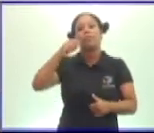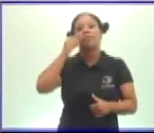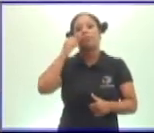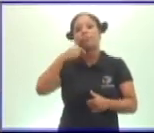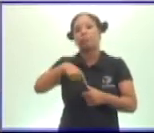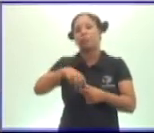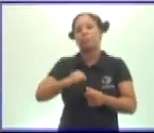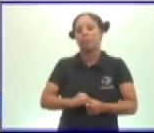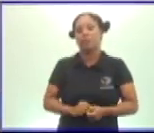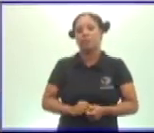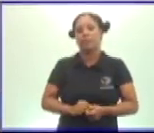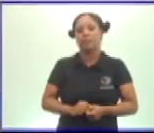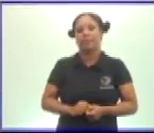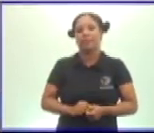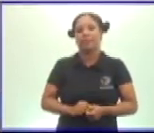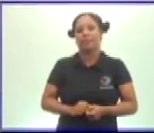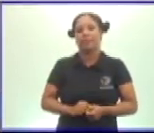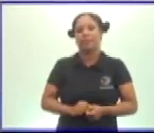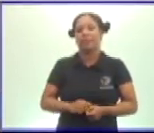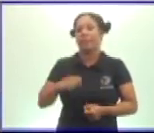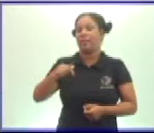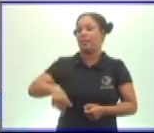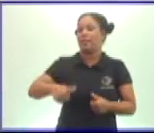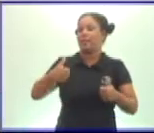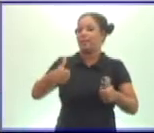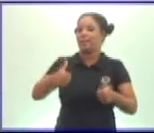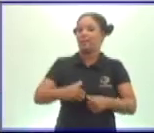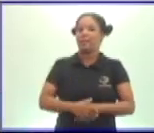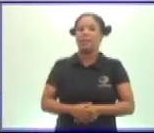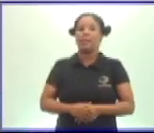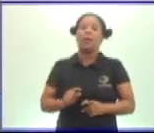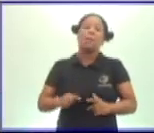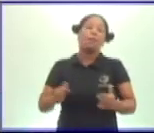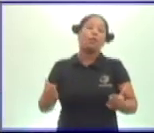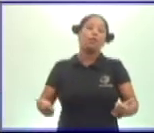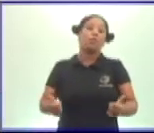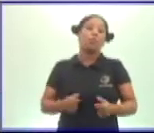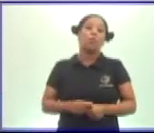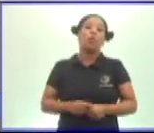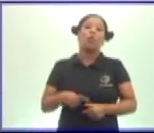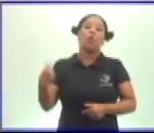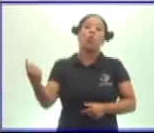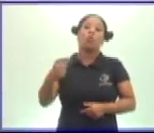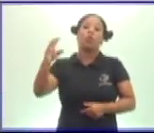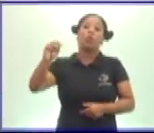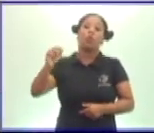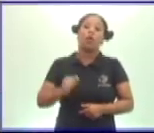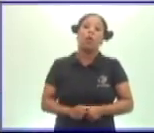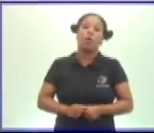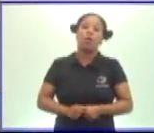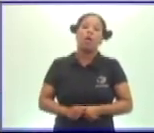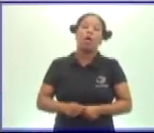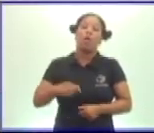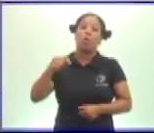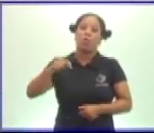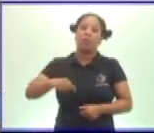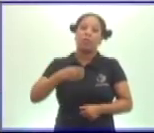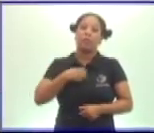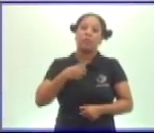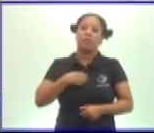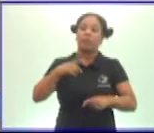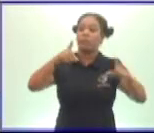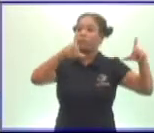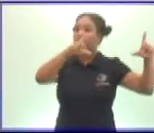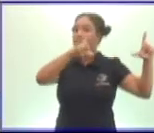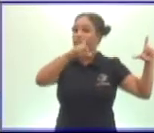del disolvente. Ahora bien, por supuesto, nosotros hemos hablado aquí, o tenemos en la diapositiva que ustedes están